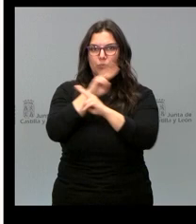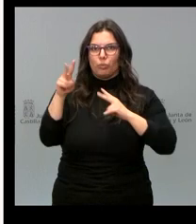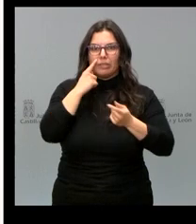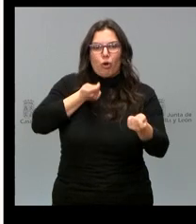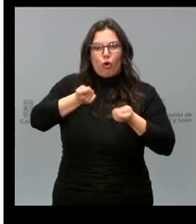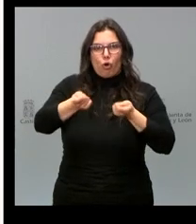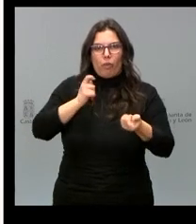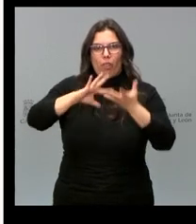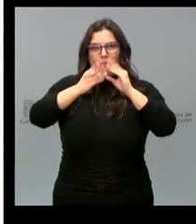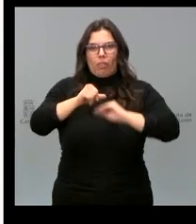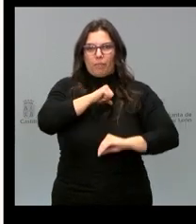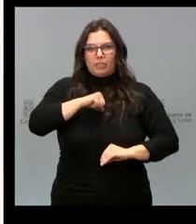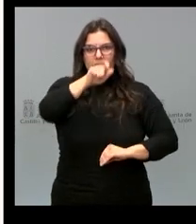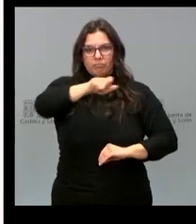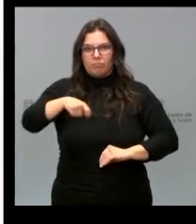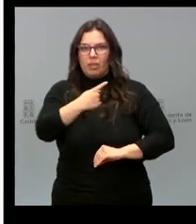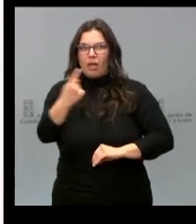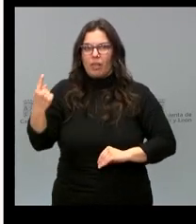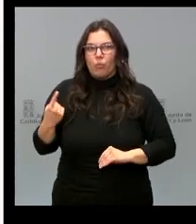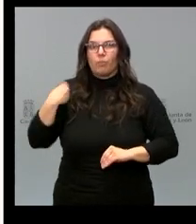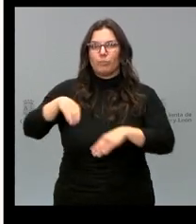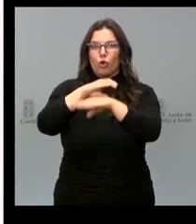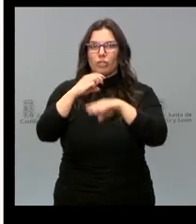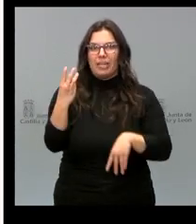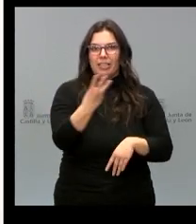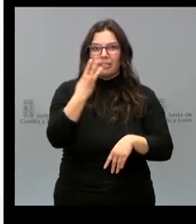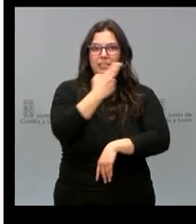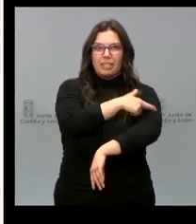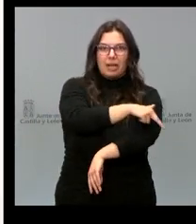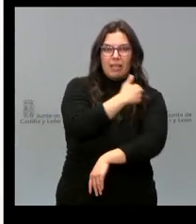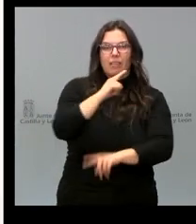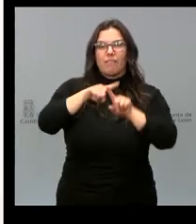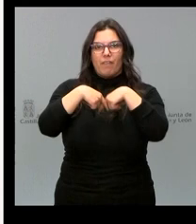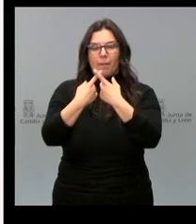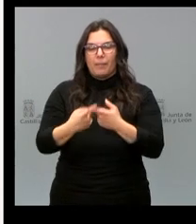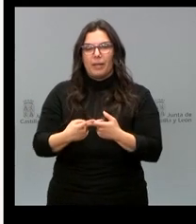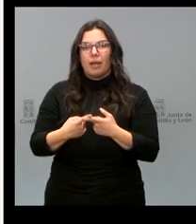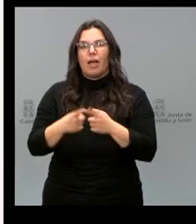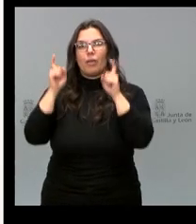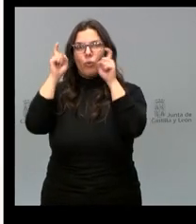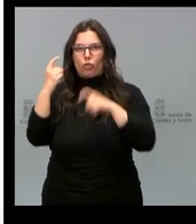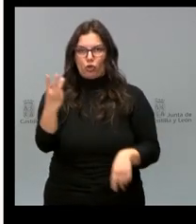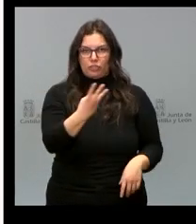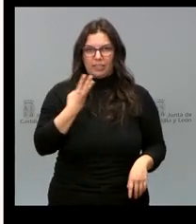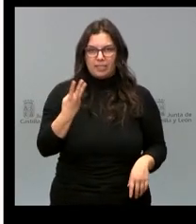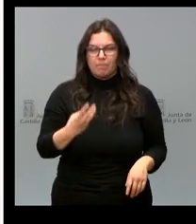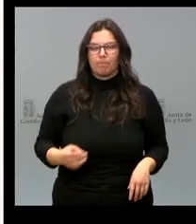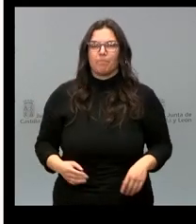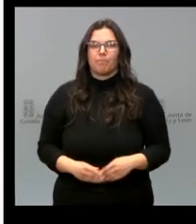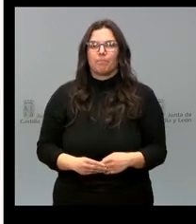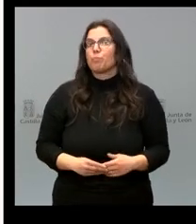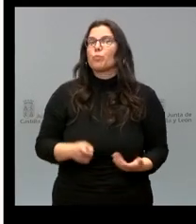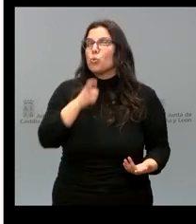y personalizada entre las tres consejerías, Sanidad, Familia y Educación.